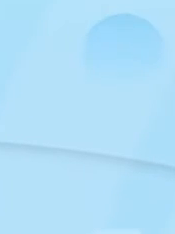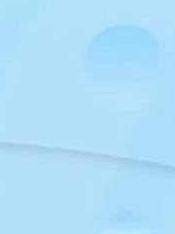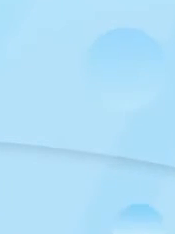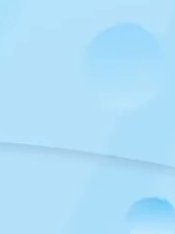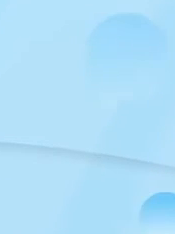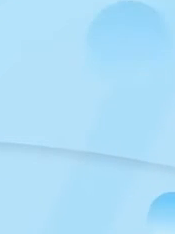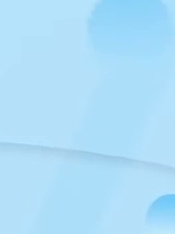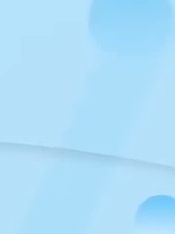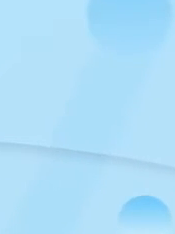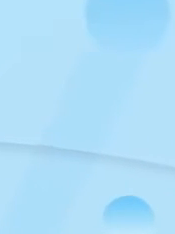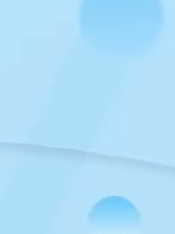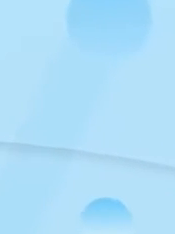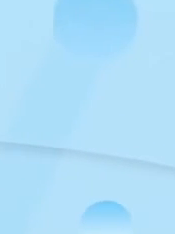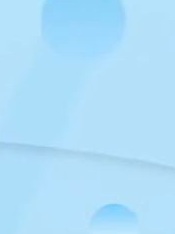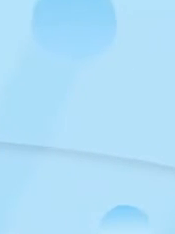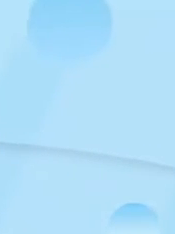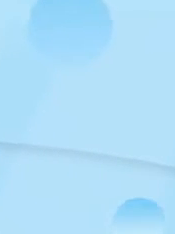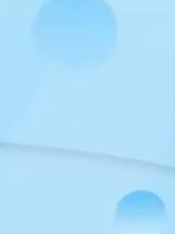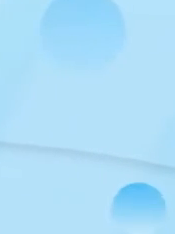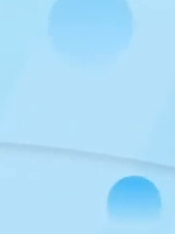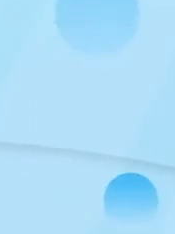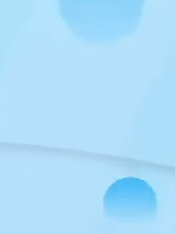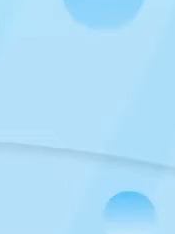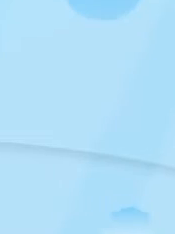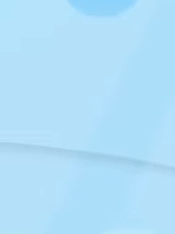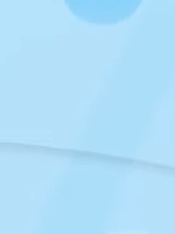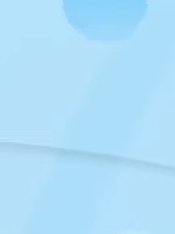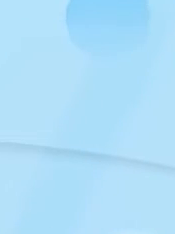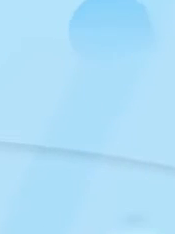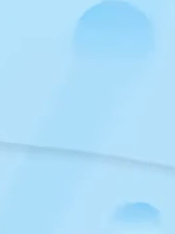¿Qué componentes geográficos intervienen?